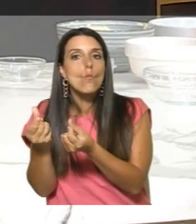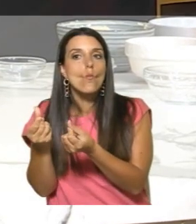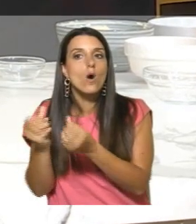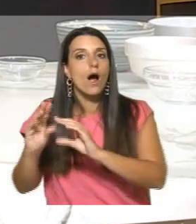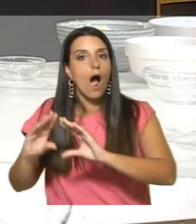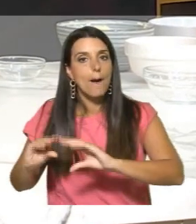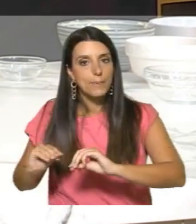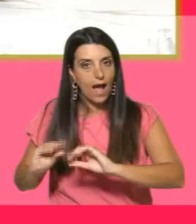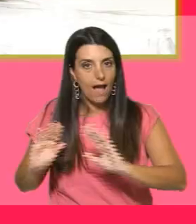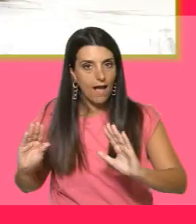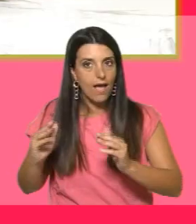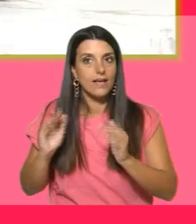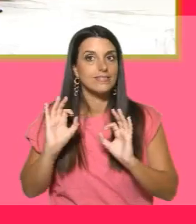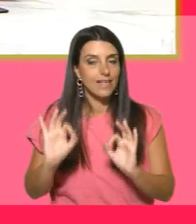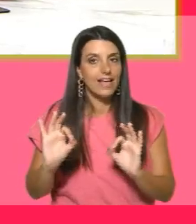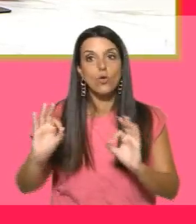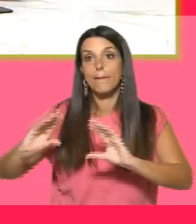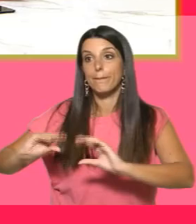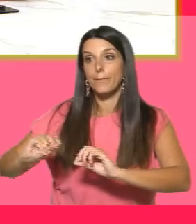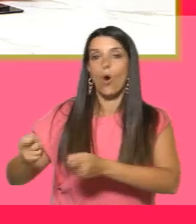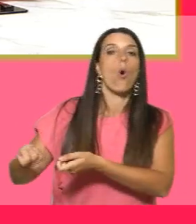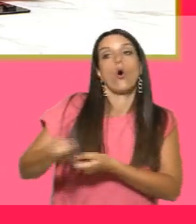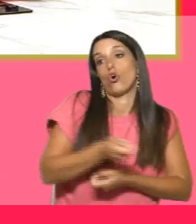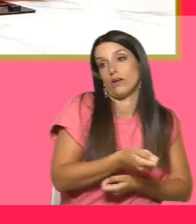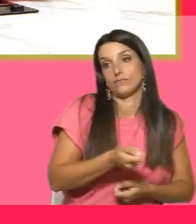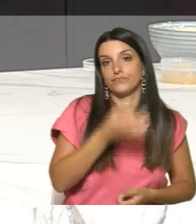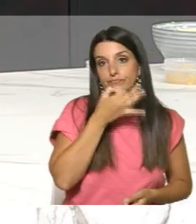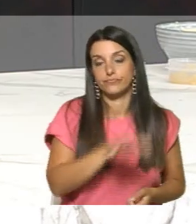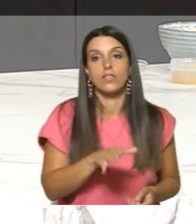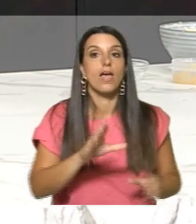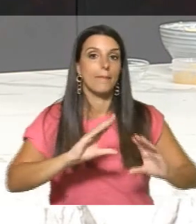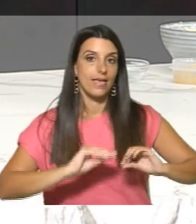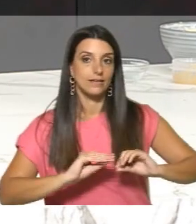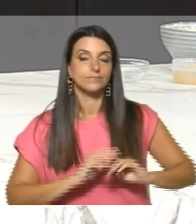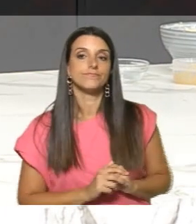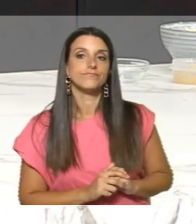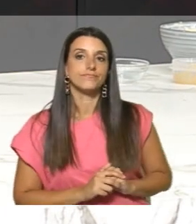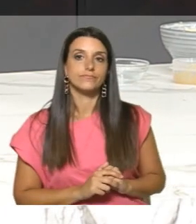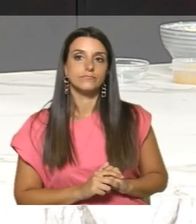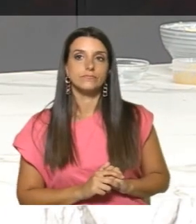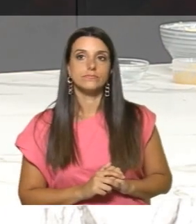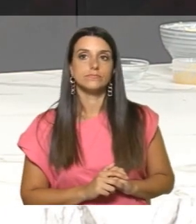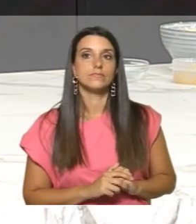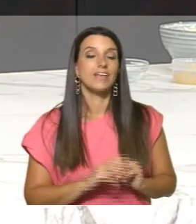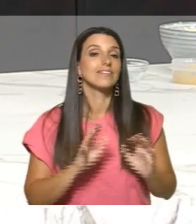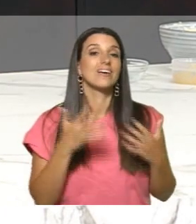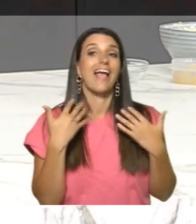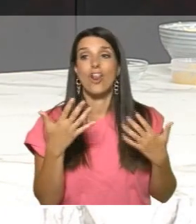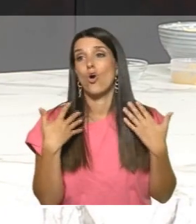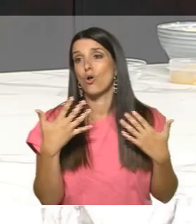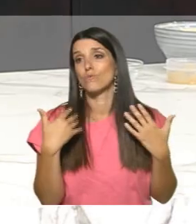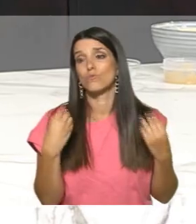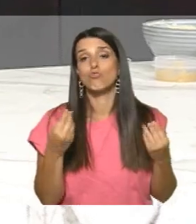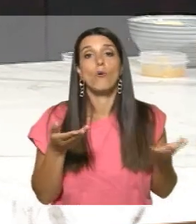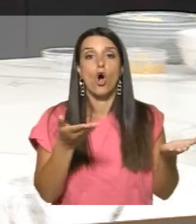vamos a dejar para hacer el postre. Así que esto lo apartamos del fuego, apagamos. Así disminuimos la cantidad de calor porque ya tenemos el